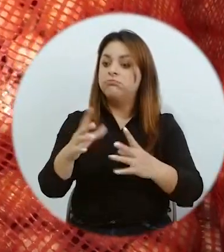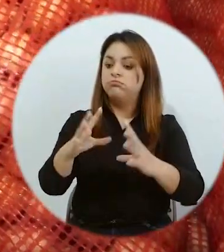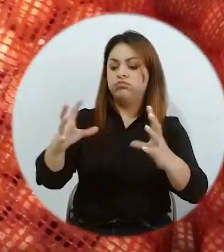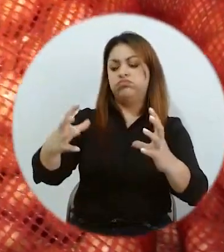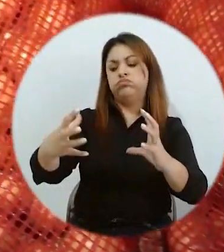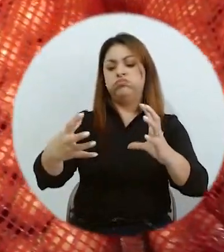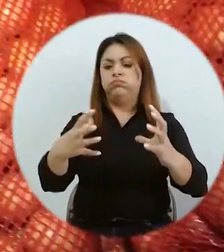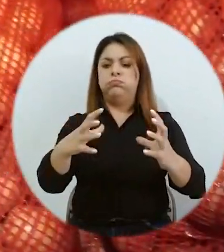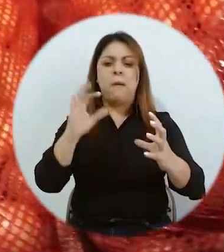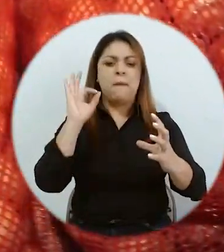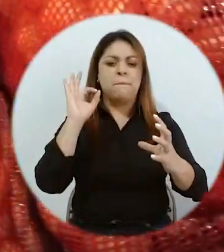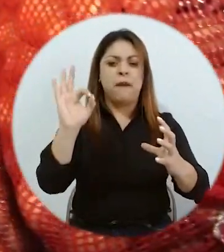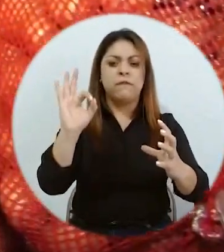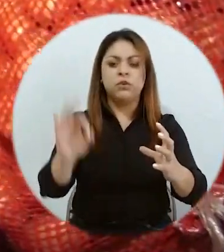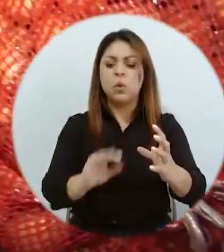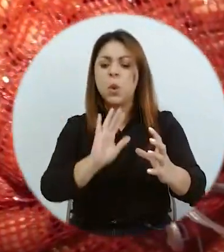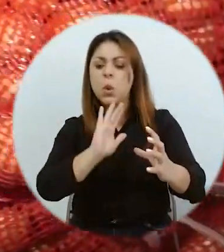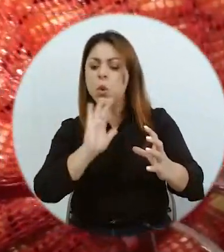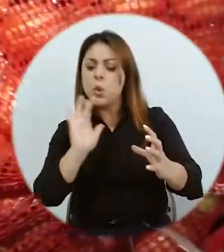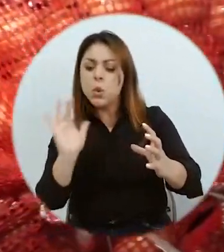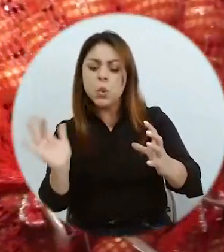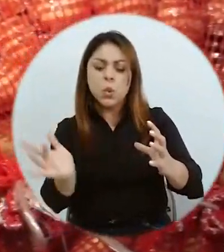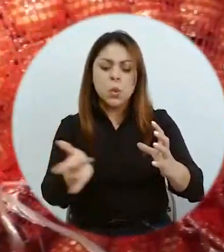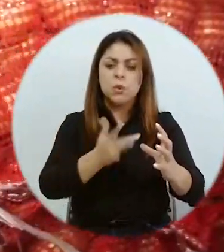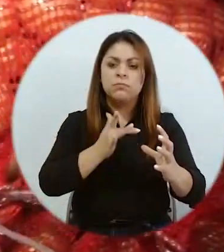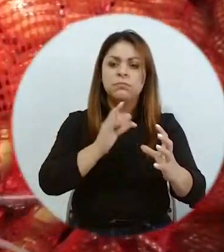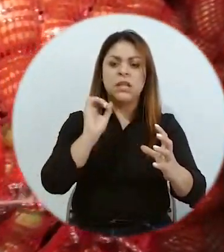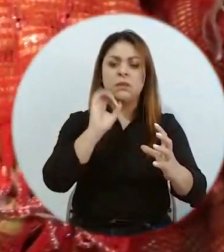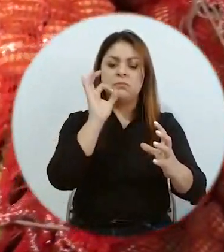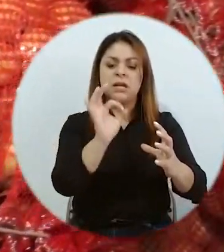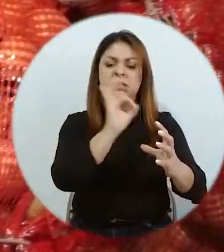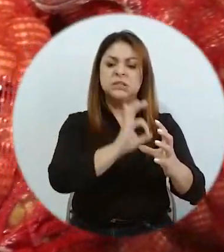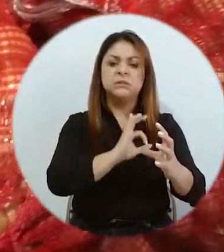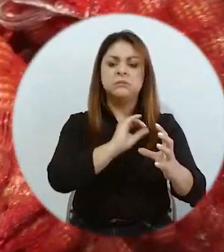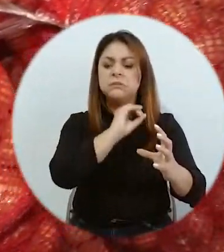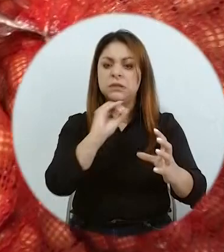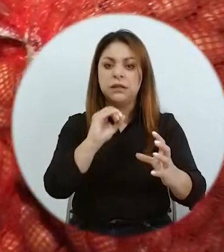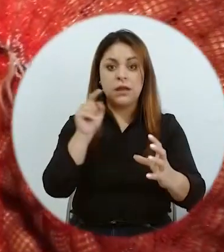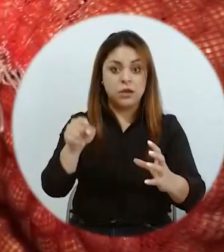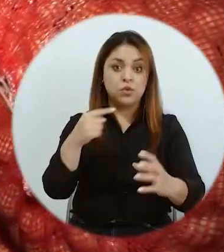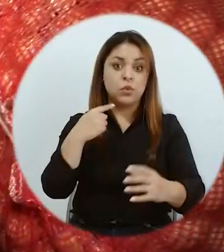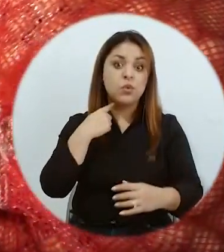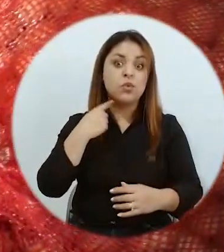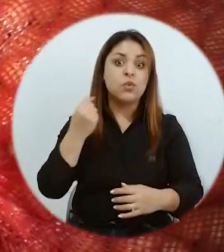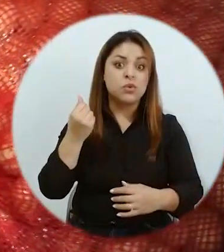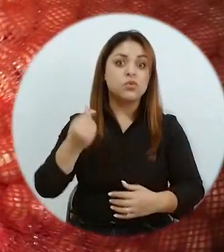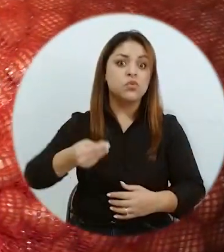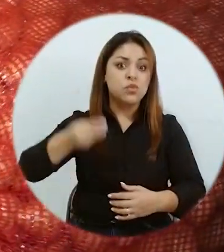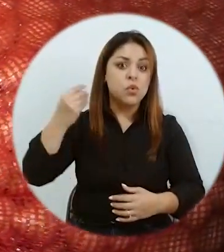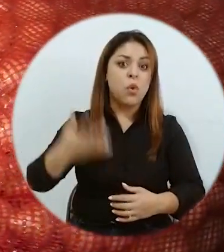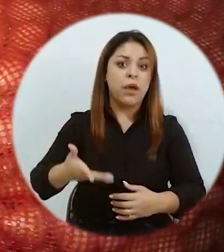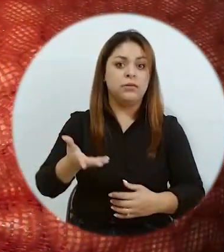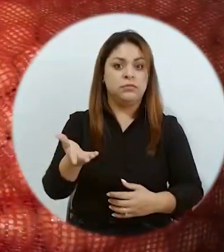productos perfectos, sin una manchita, sin ninguna imperfección. Eso tiene un costo muy grande